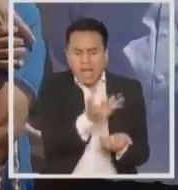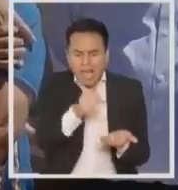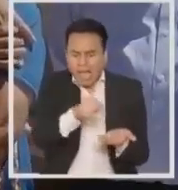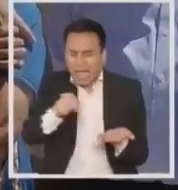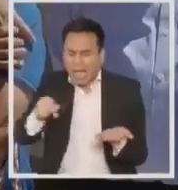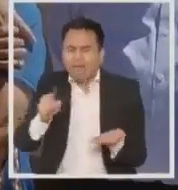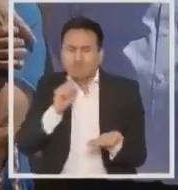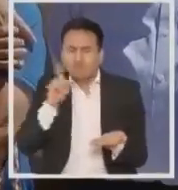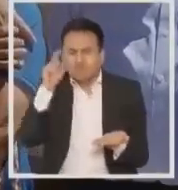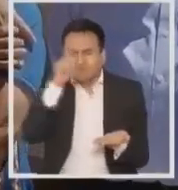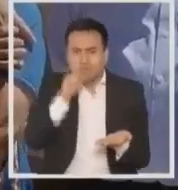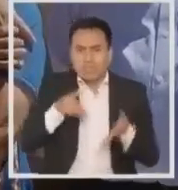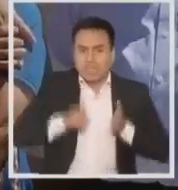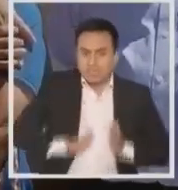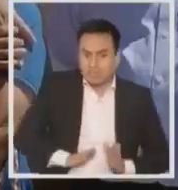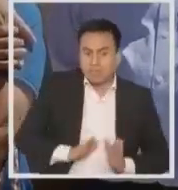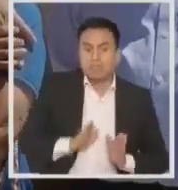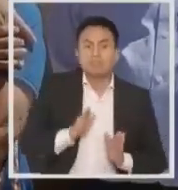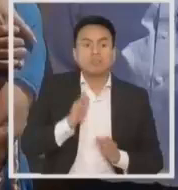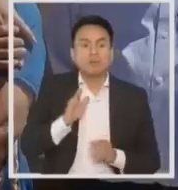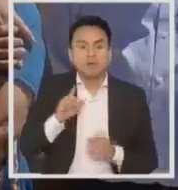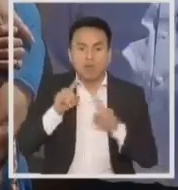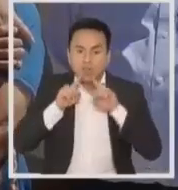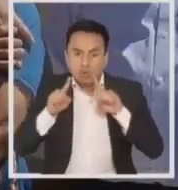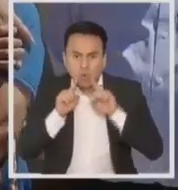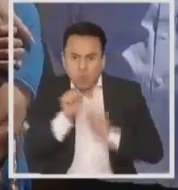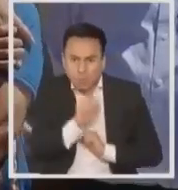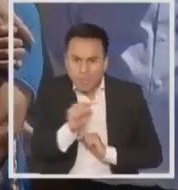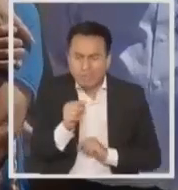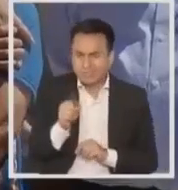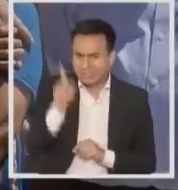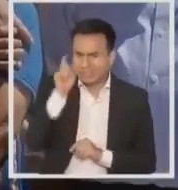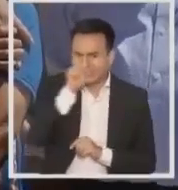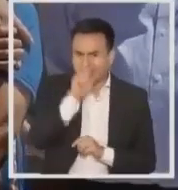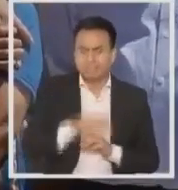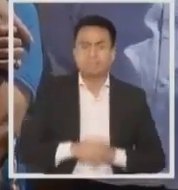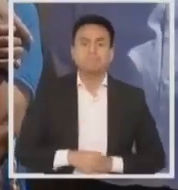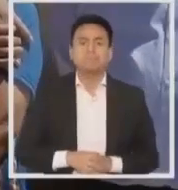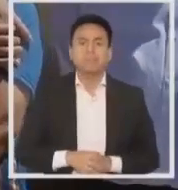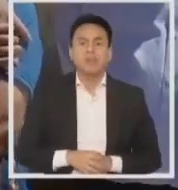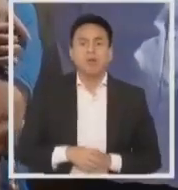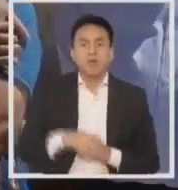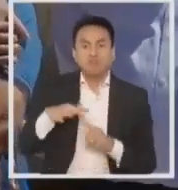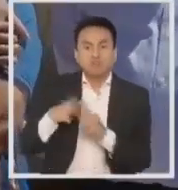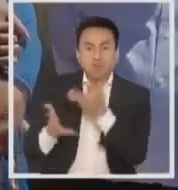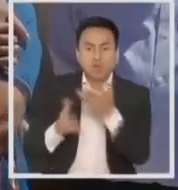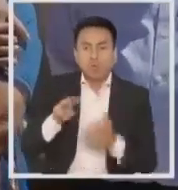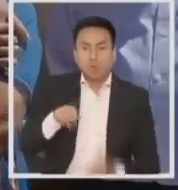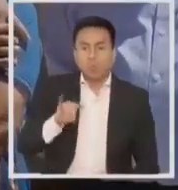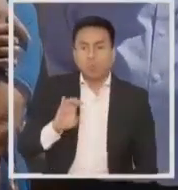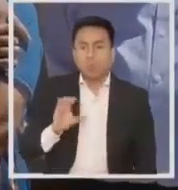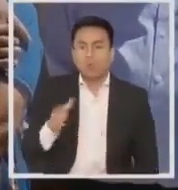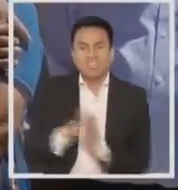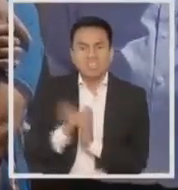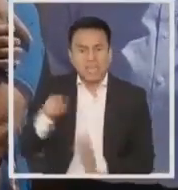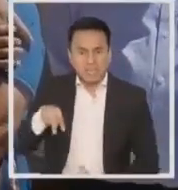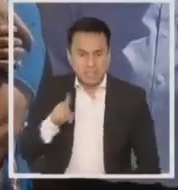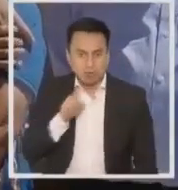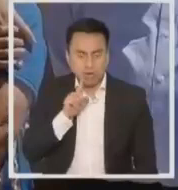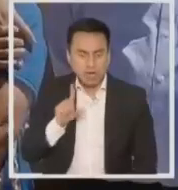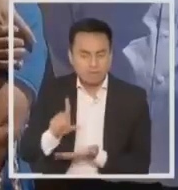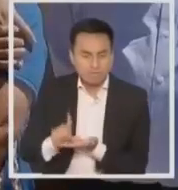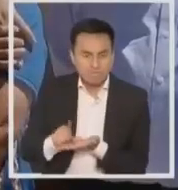complicados en Nacimiento, en Tomé, hay otro foco complicado en Mulchen.